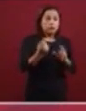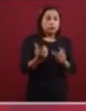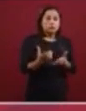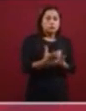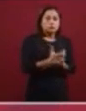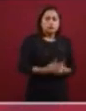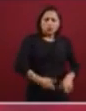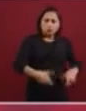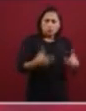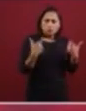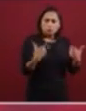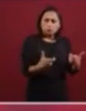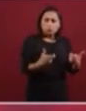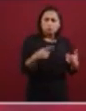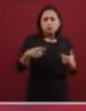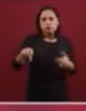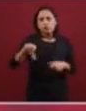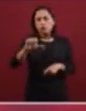Eso al final